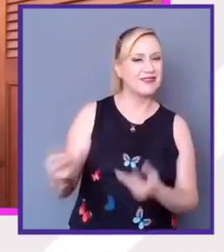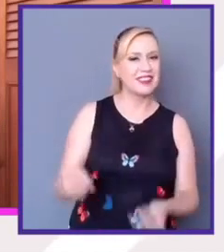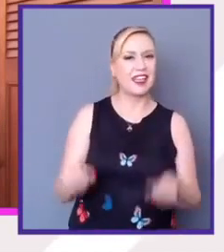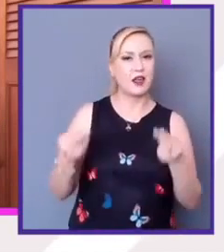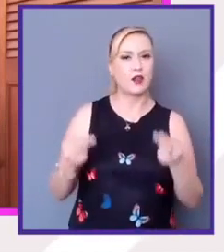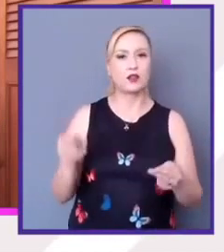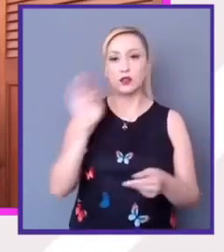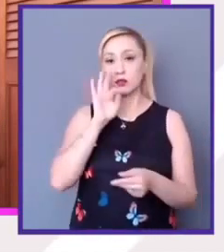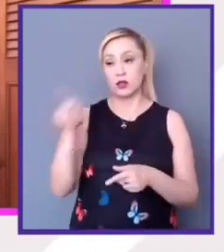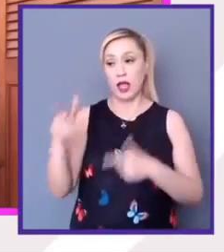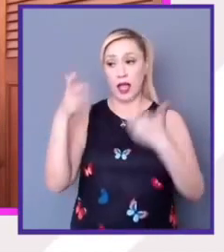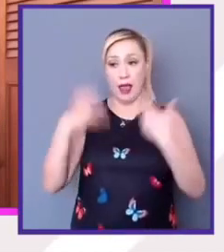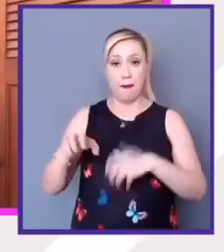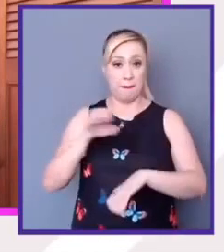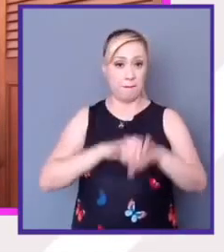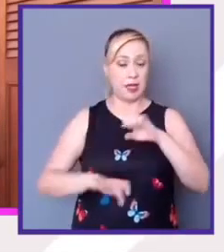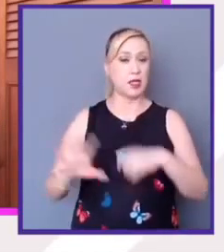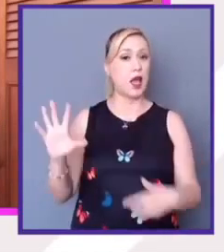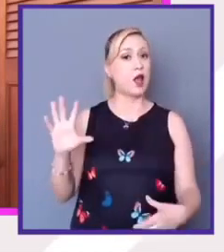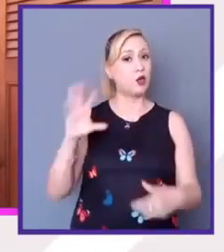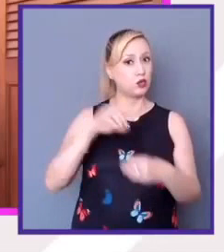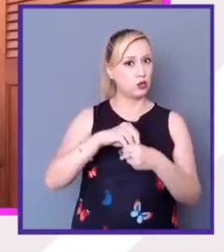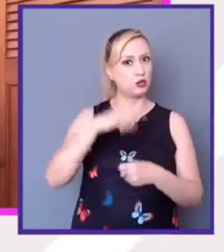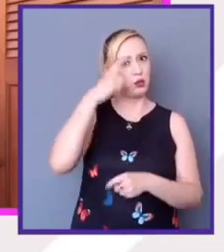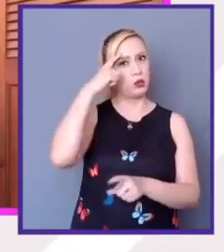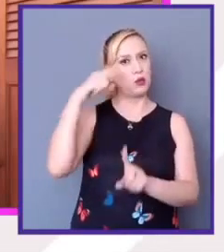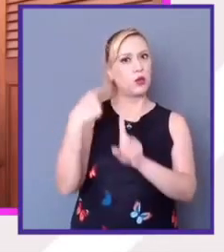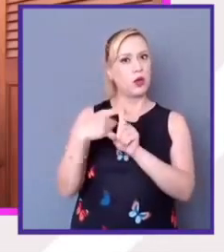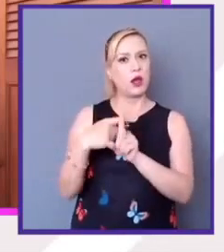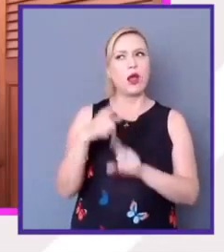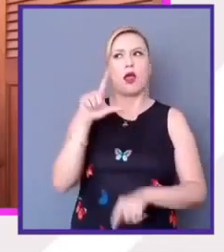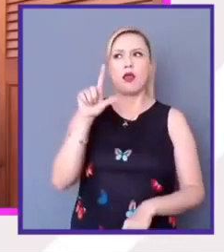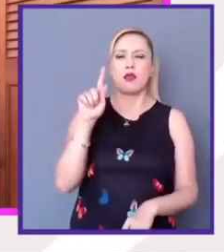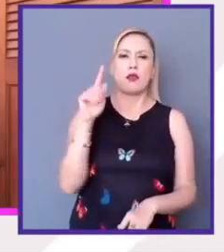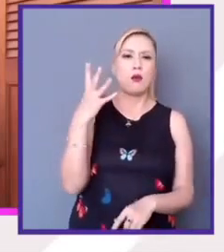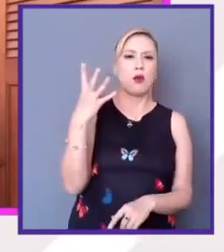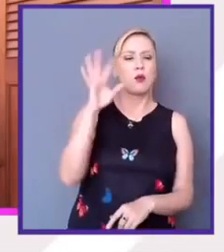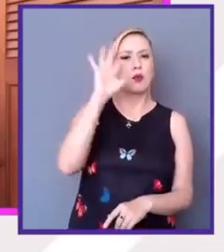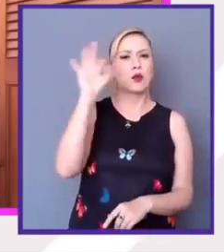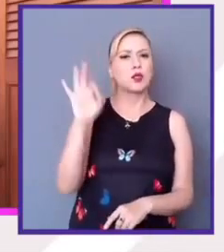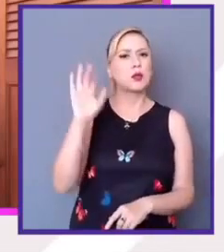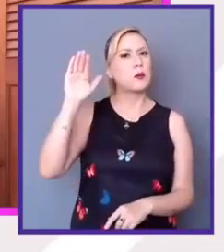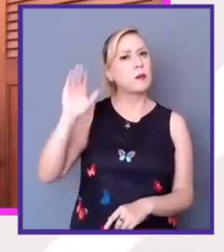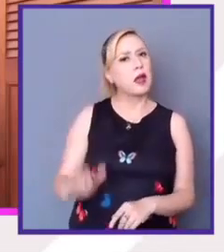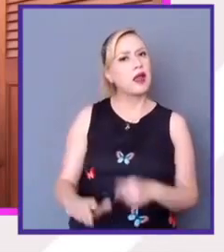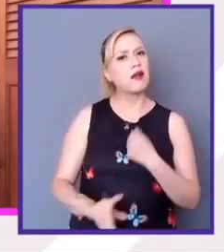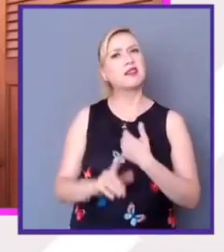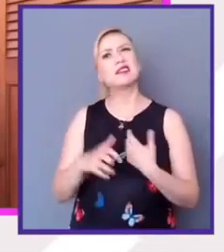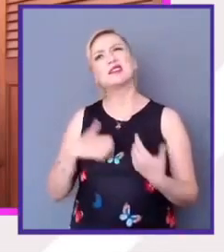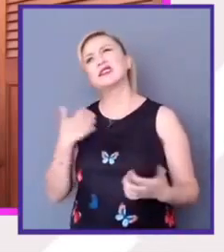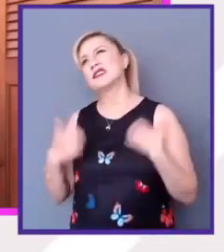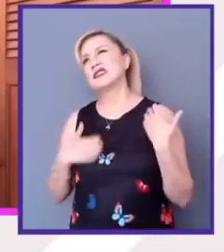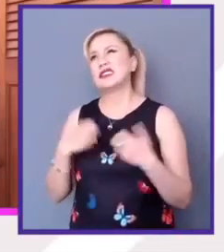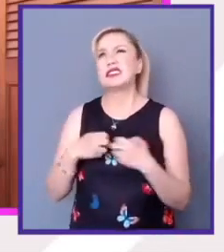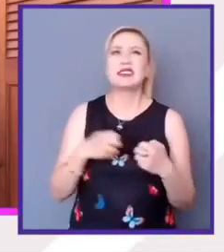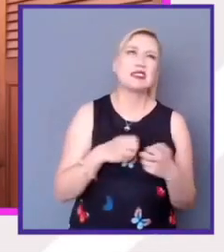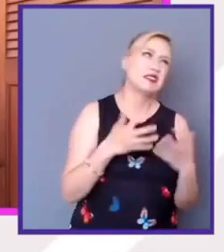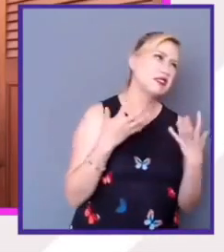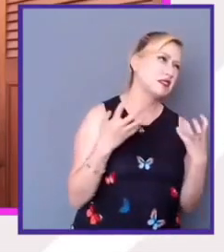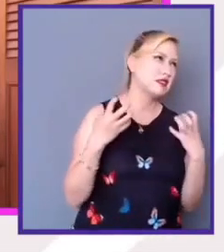fomentan la inclusión se puede observar 74% menos estrés en torno a su plantilla laboral de manera